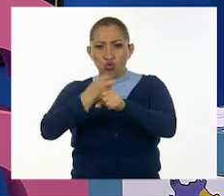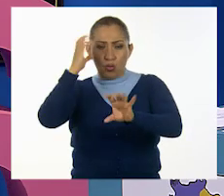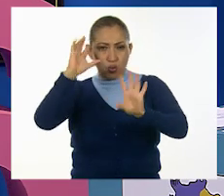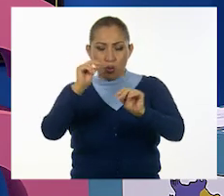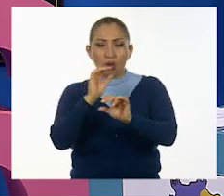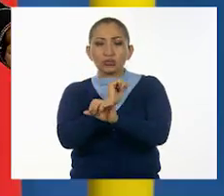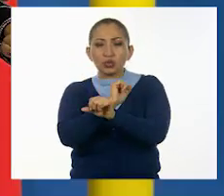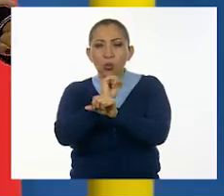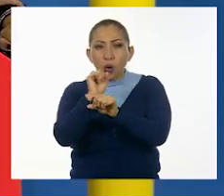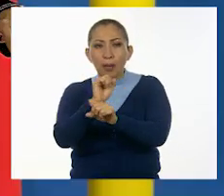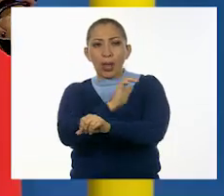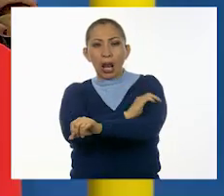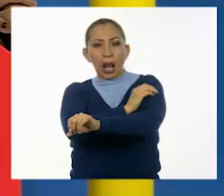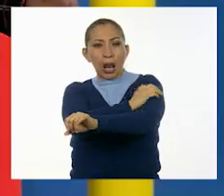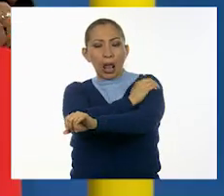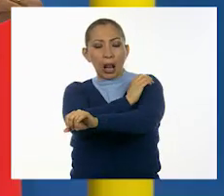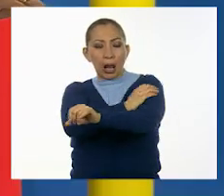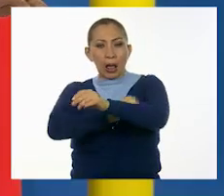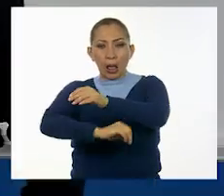lastimarnos.